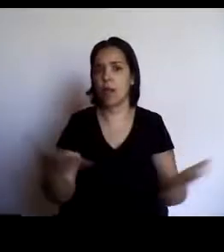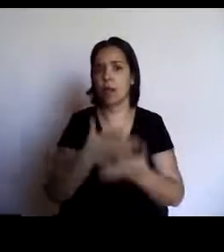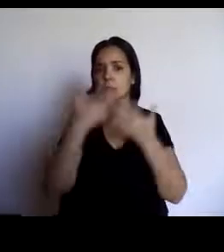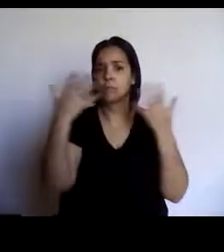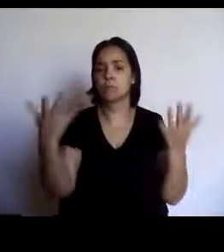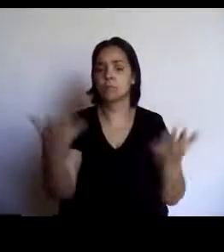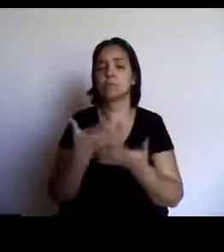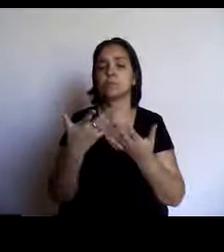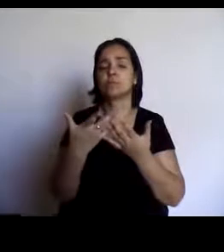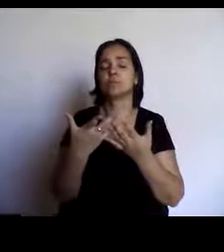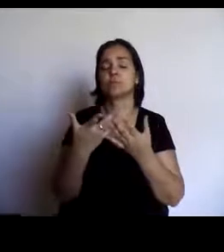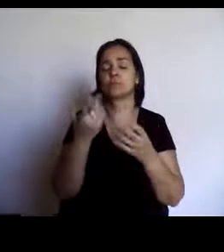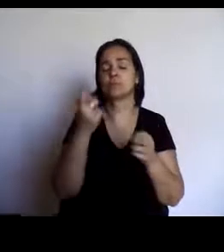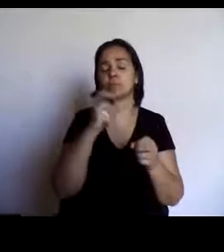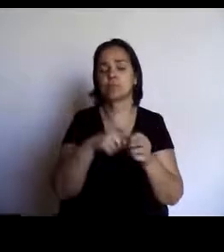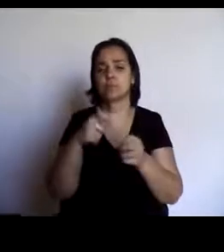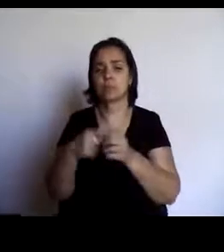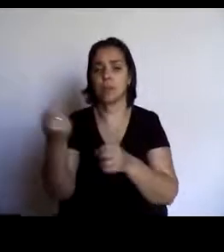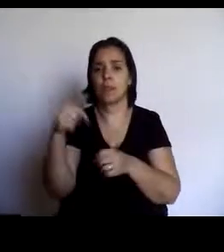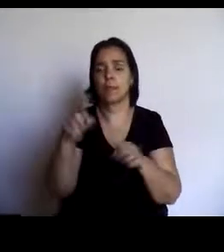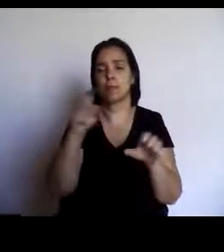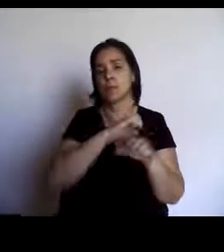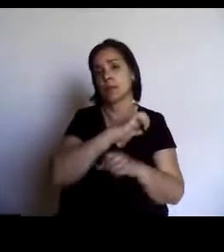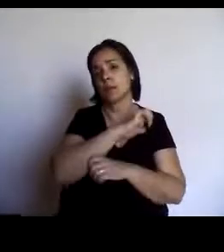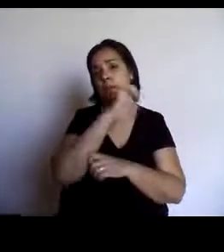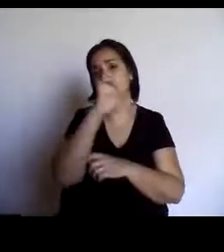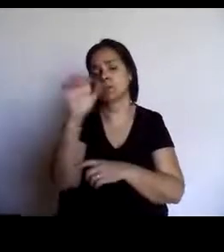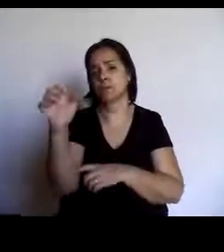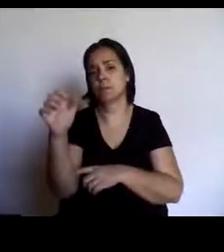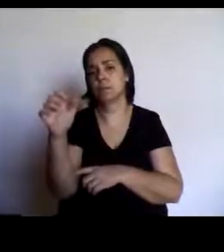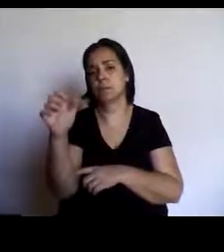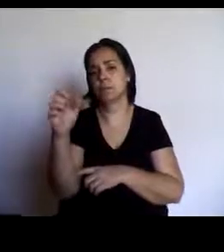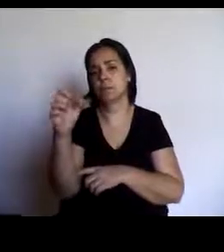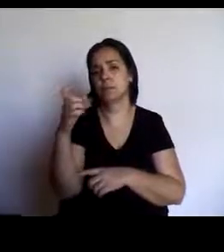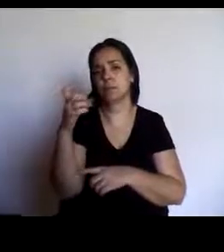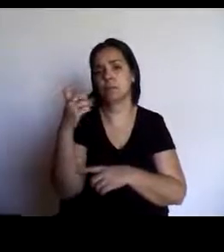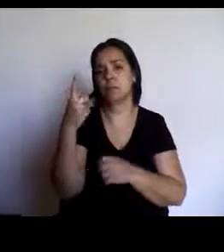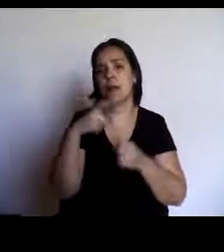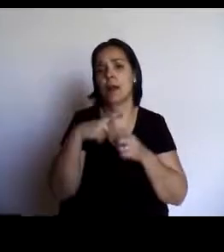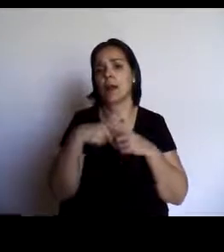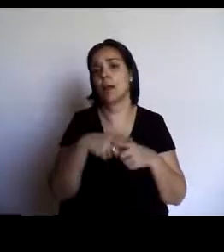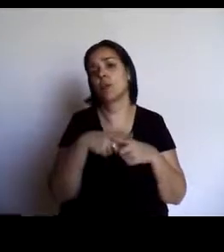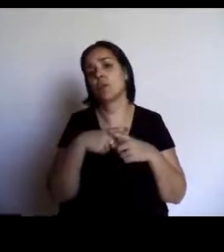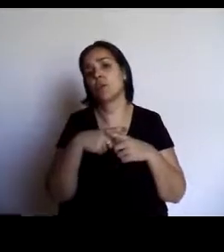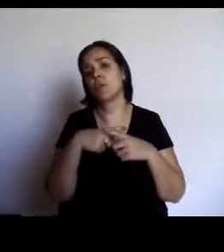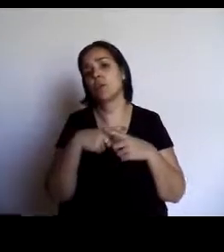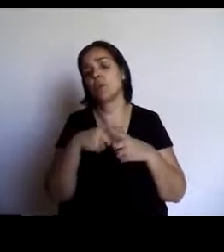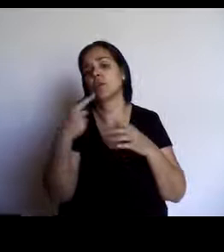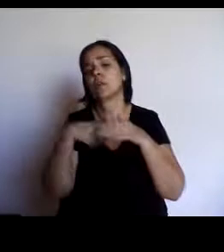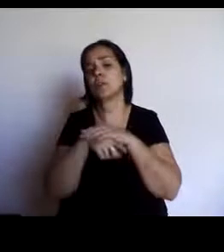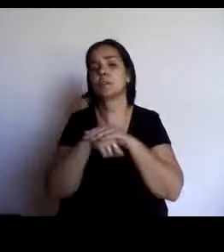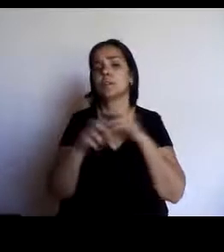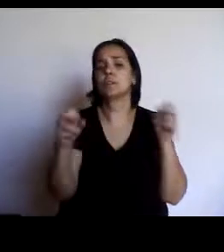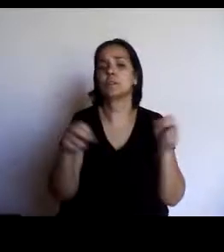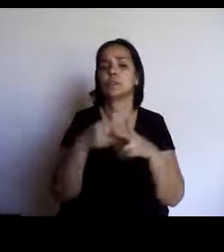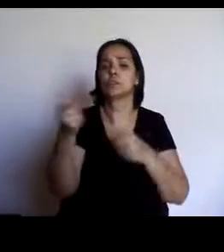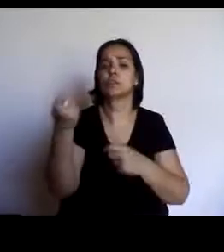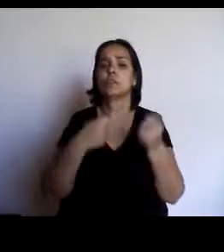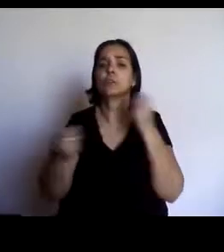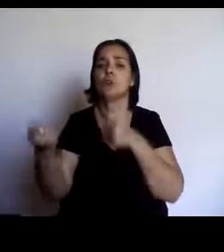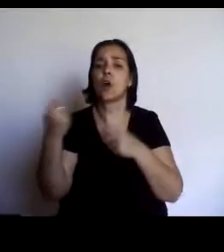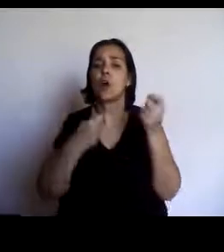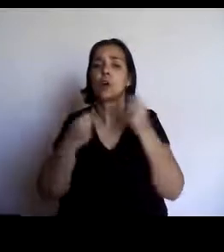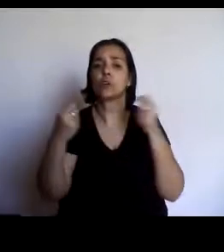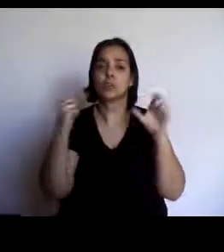participación en Europa y contribuir, al fin y al cabo, con ello al desarrollo social y económico de la